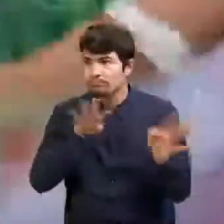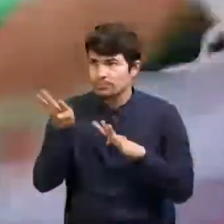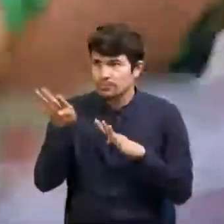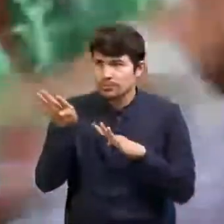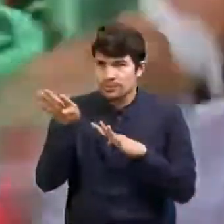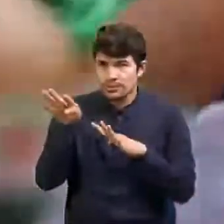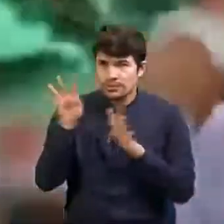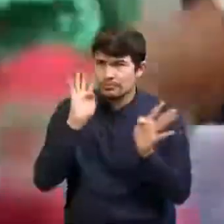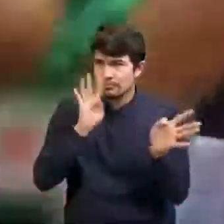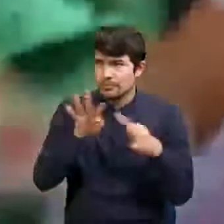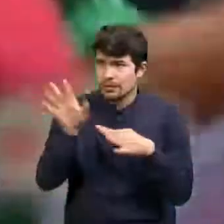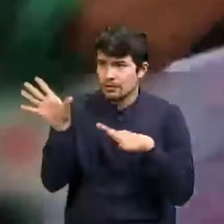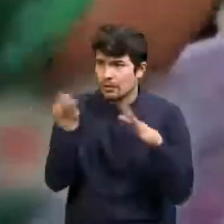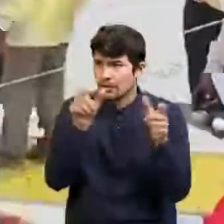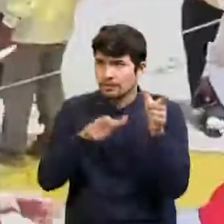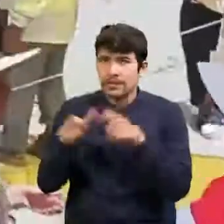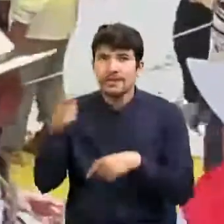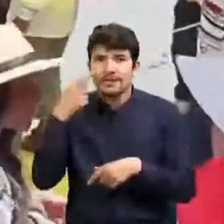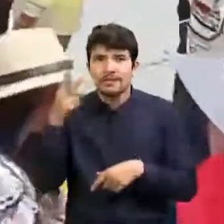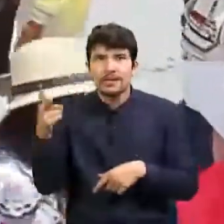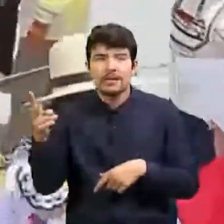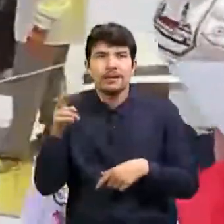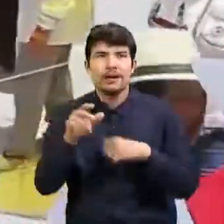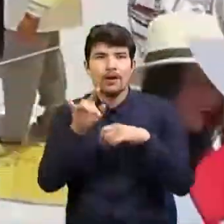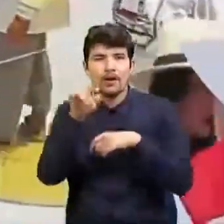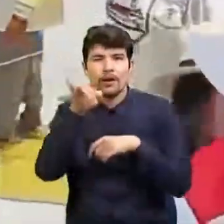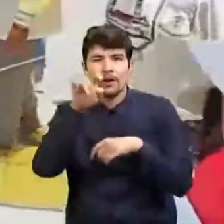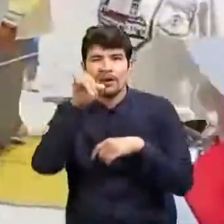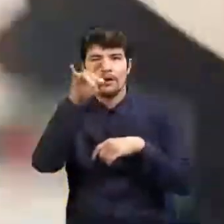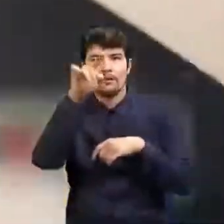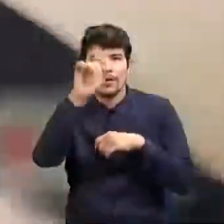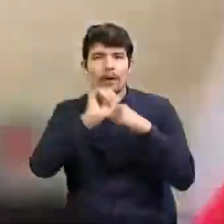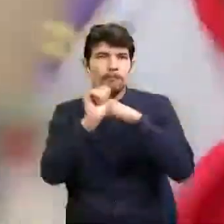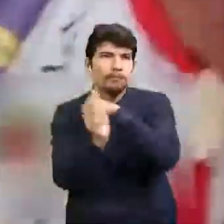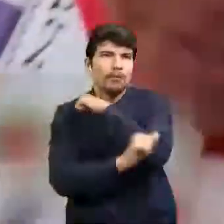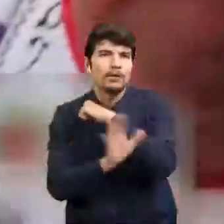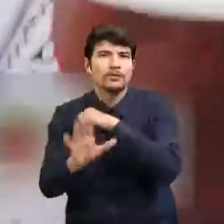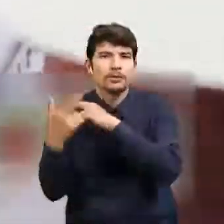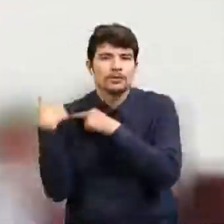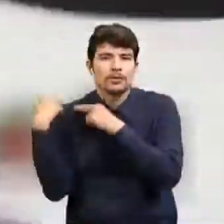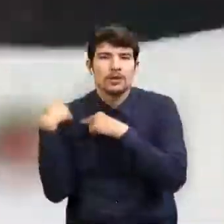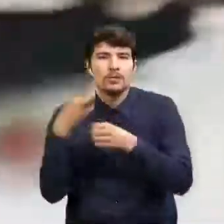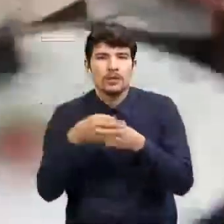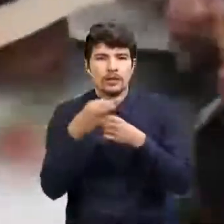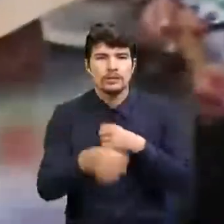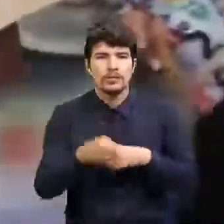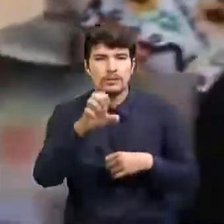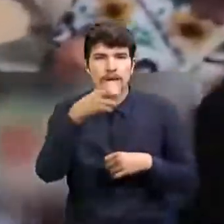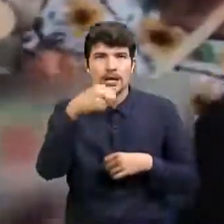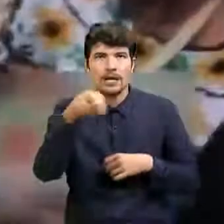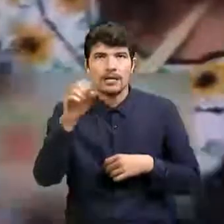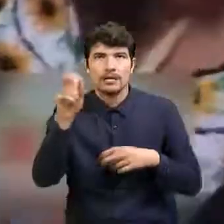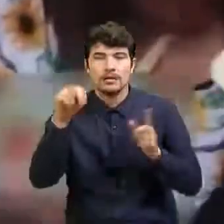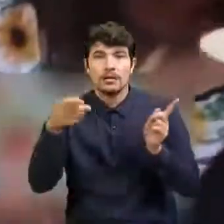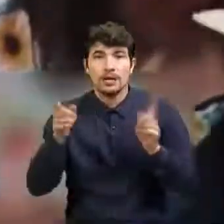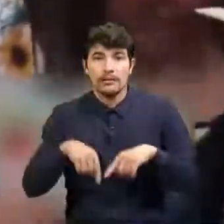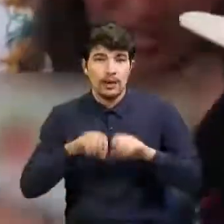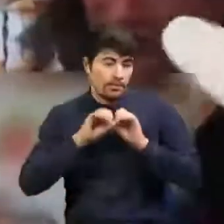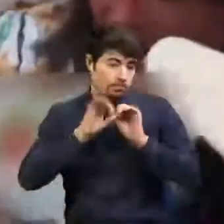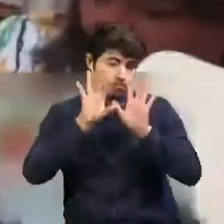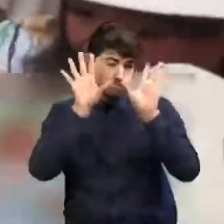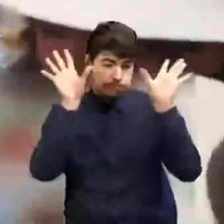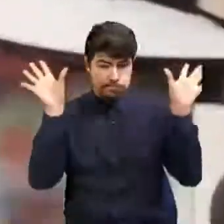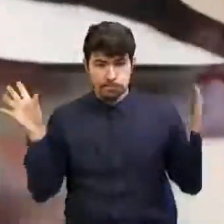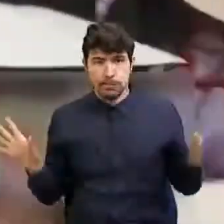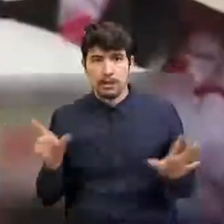todos los visitantes fue la de la hormiga culona, a cargo del municipio del Peñón, y el pavo real, hecha por los